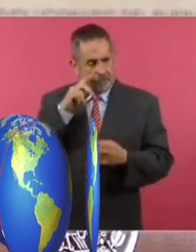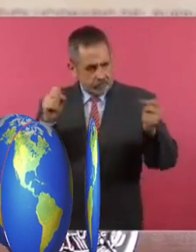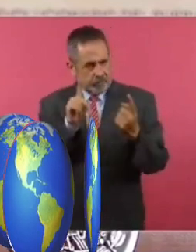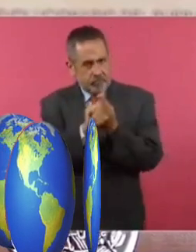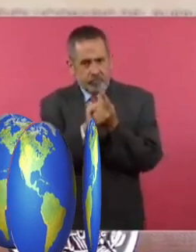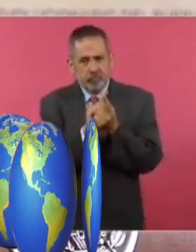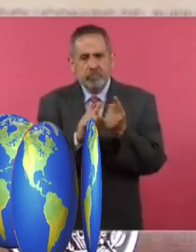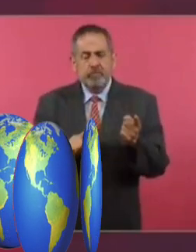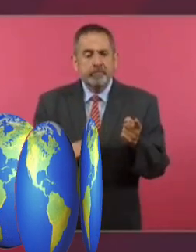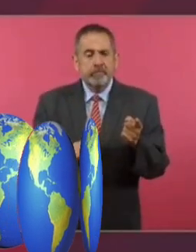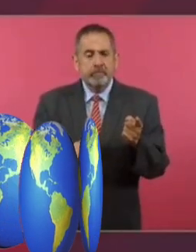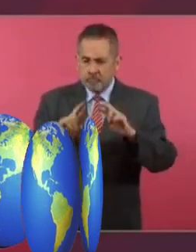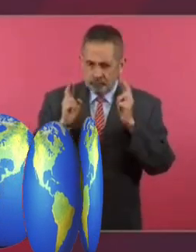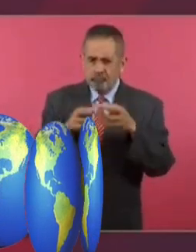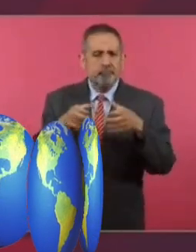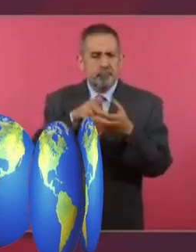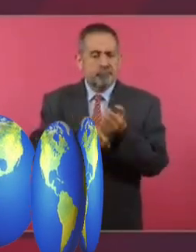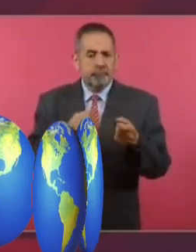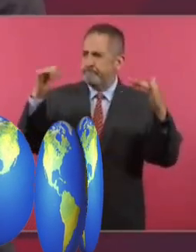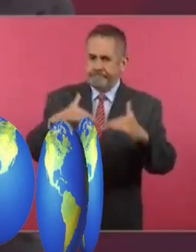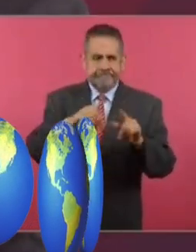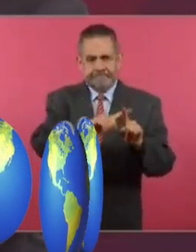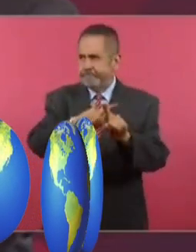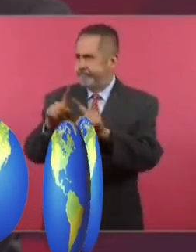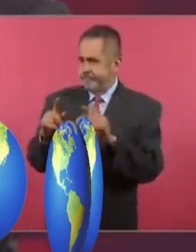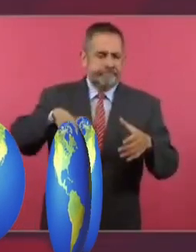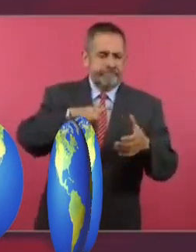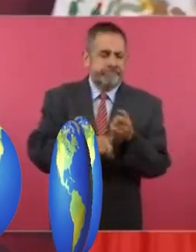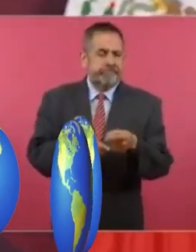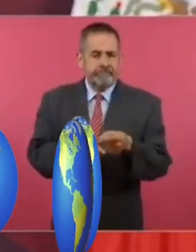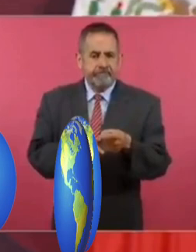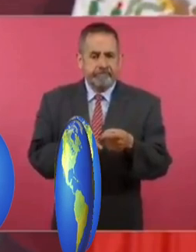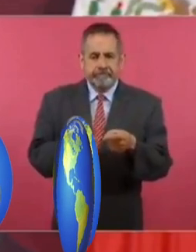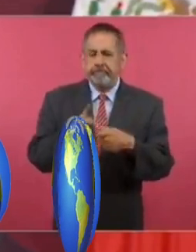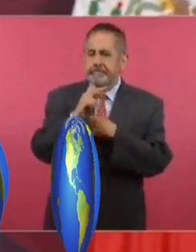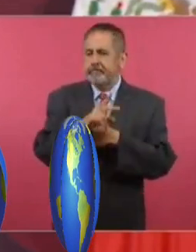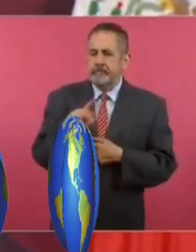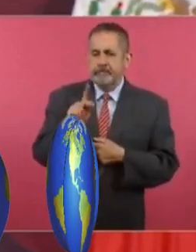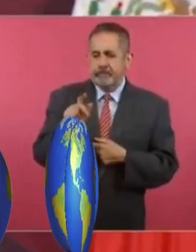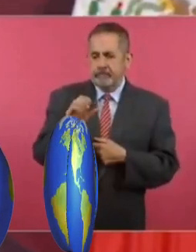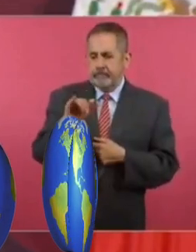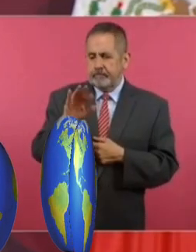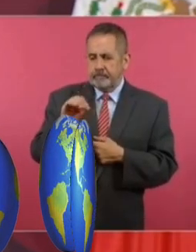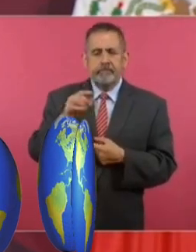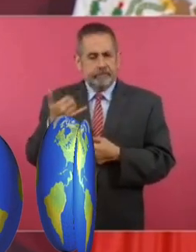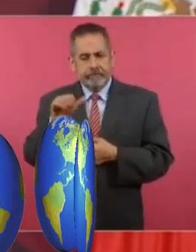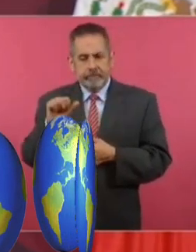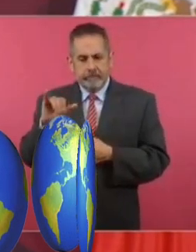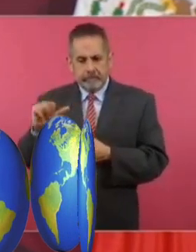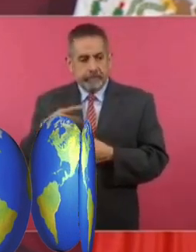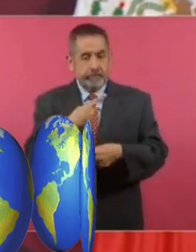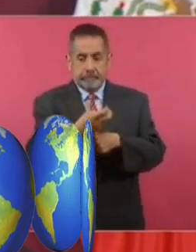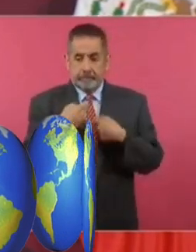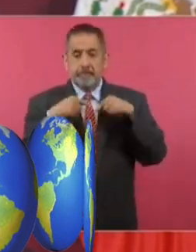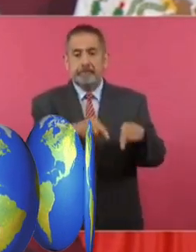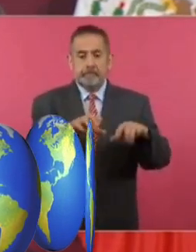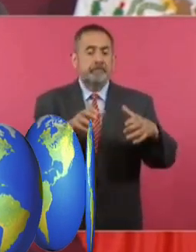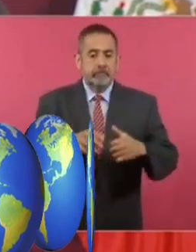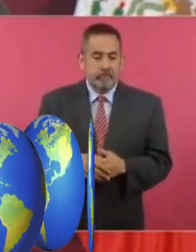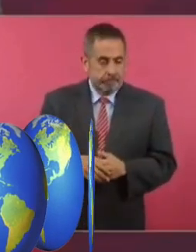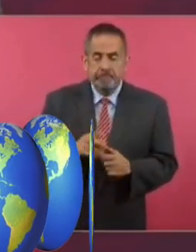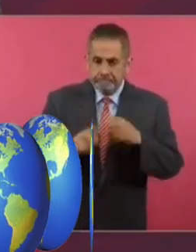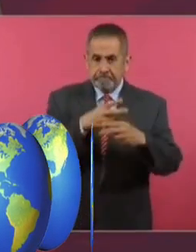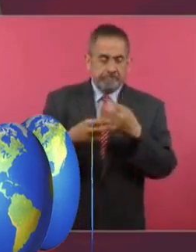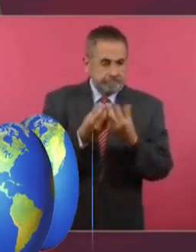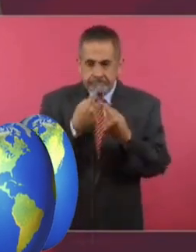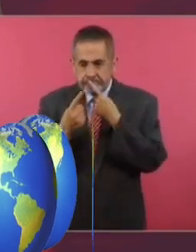Vamos a encontrar en una reunión de países del Pacífico y de Asia. Y me invitó. Y vamos